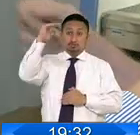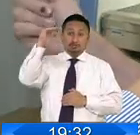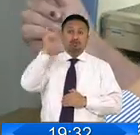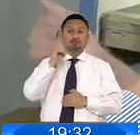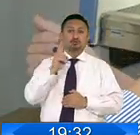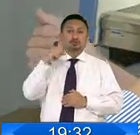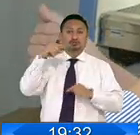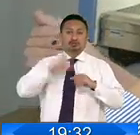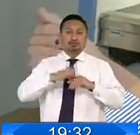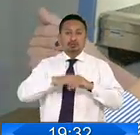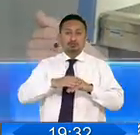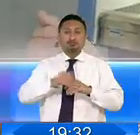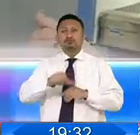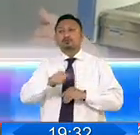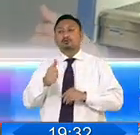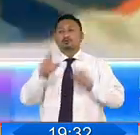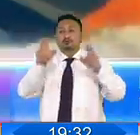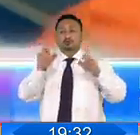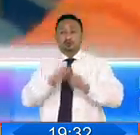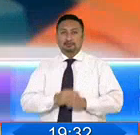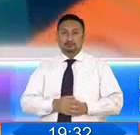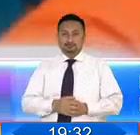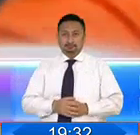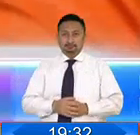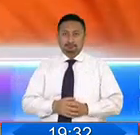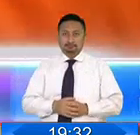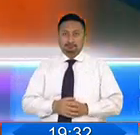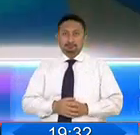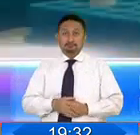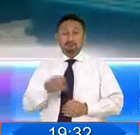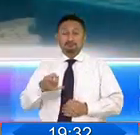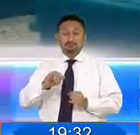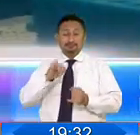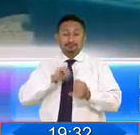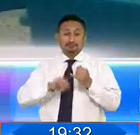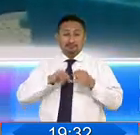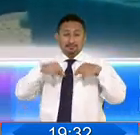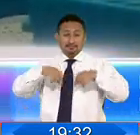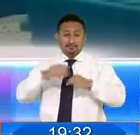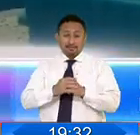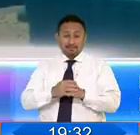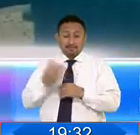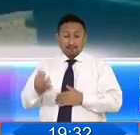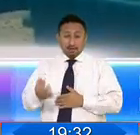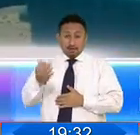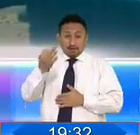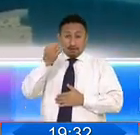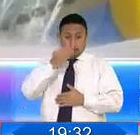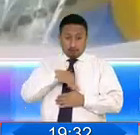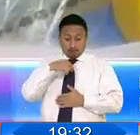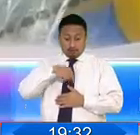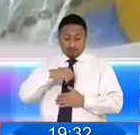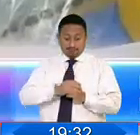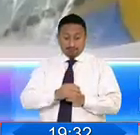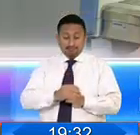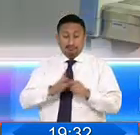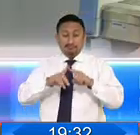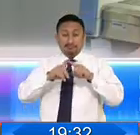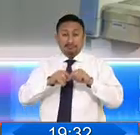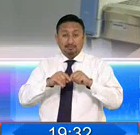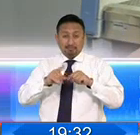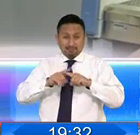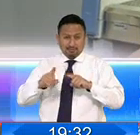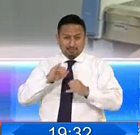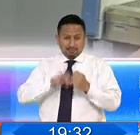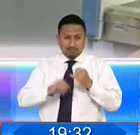la circulación de otros coronavirus. Además, la acción de estas células al contacto con el COVID-19 no dependería del tipo de cepa.